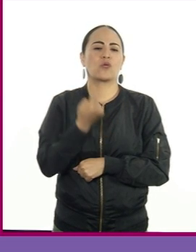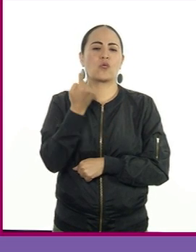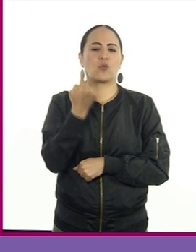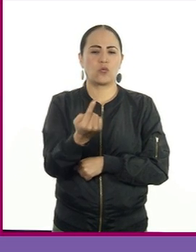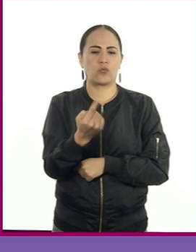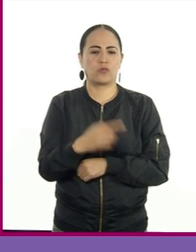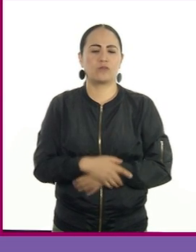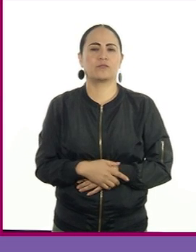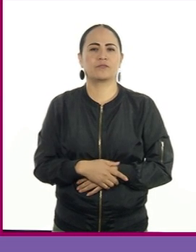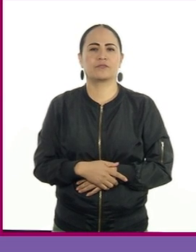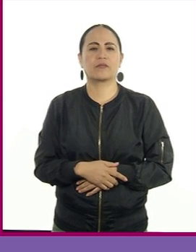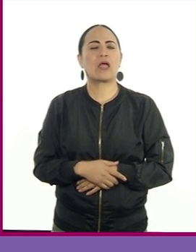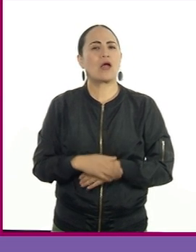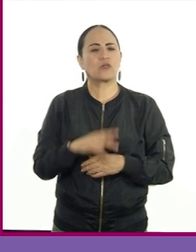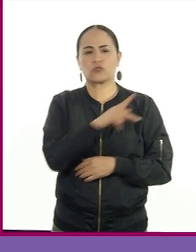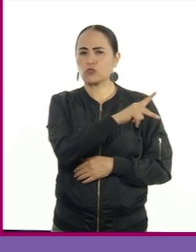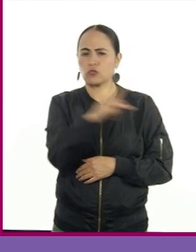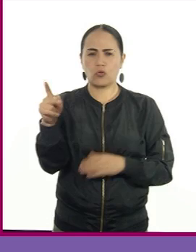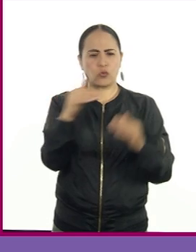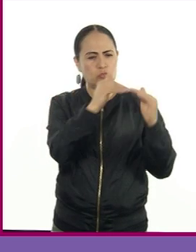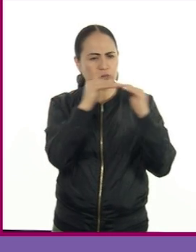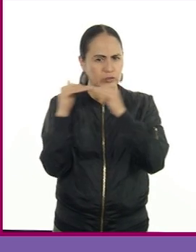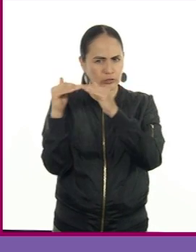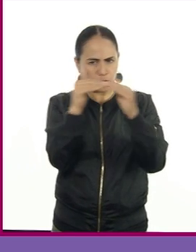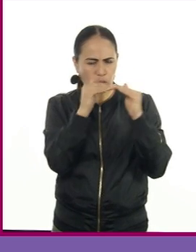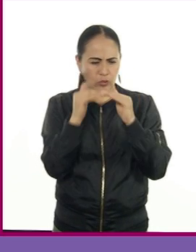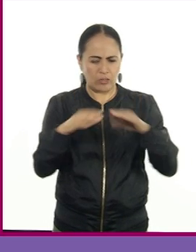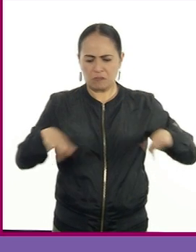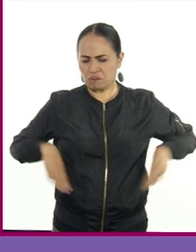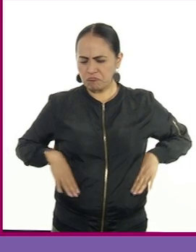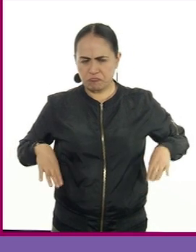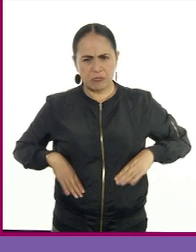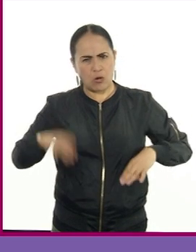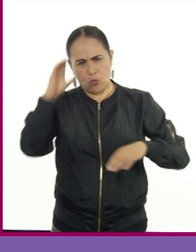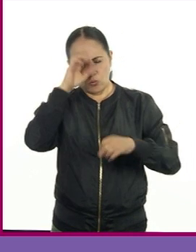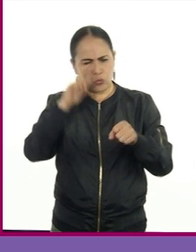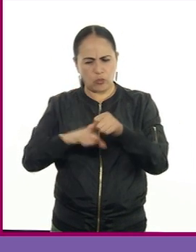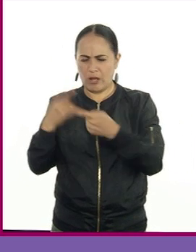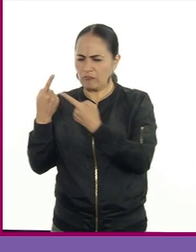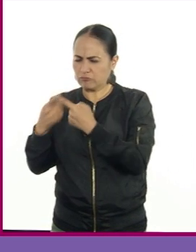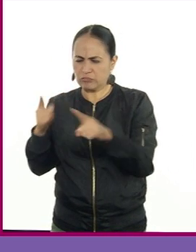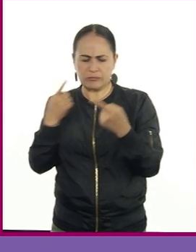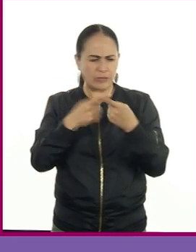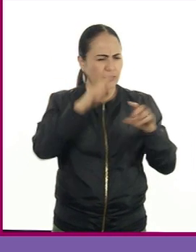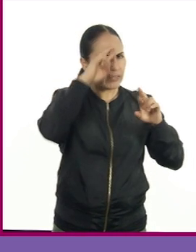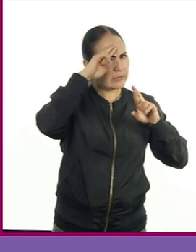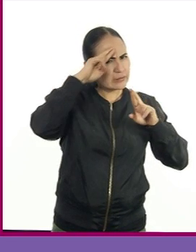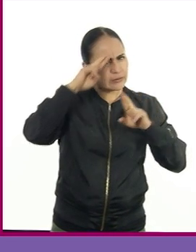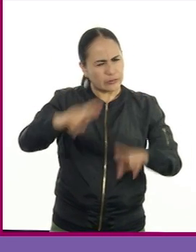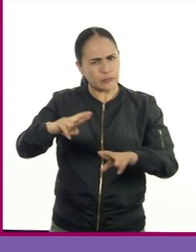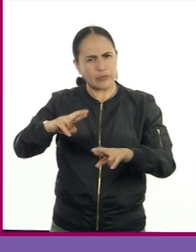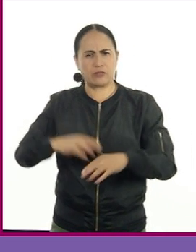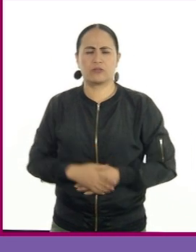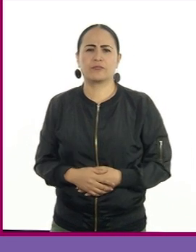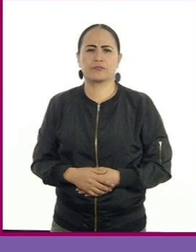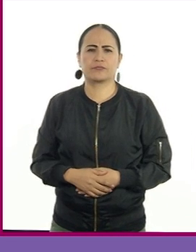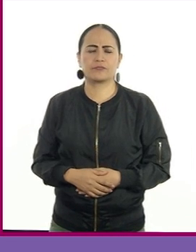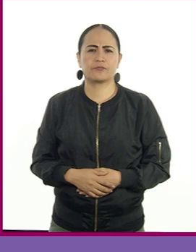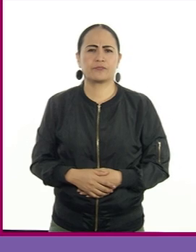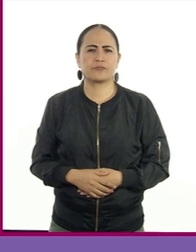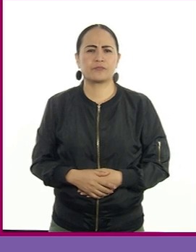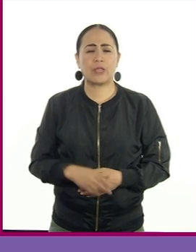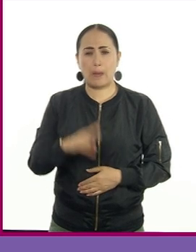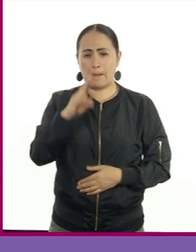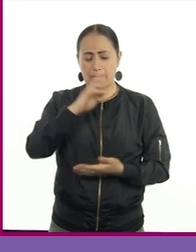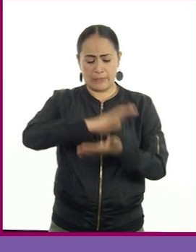derecho a la igualdad y el respeto a las diferencias, como ordena que queda prohibida